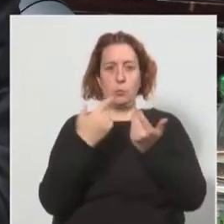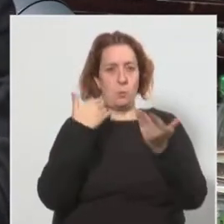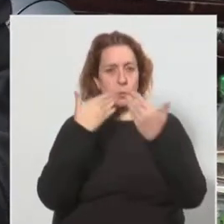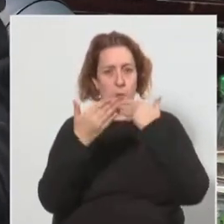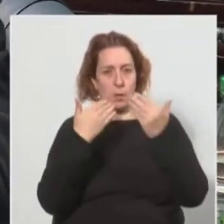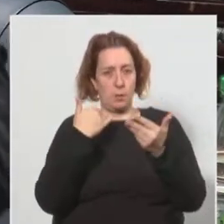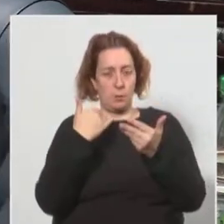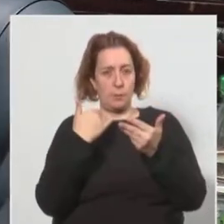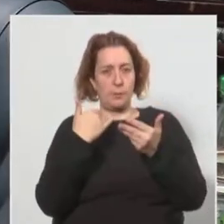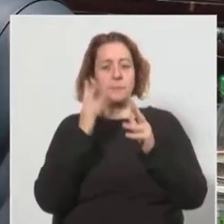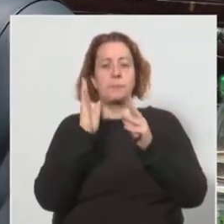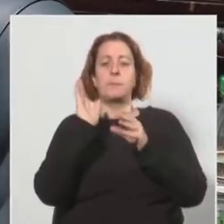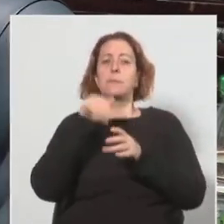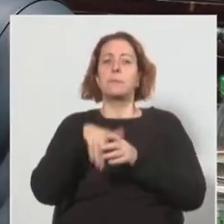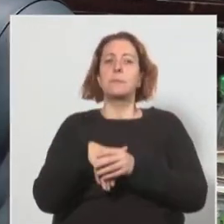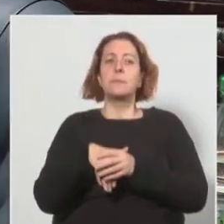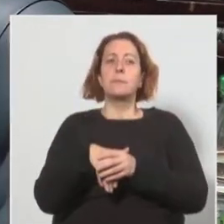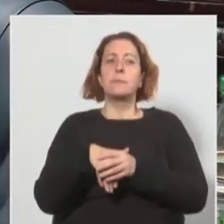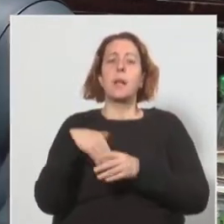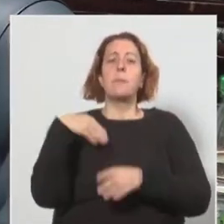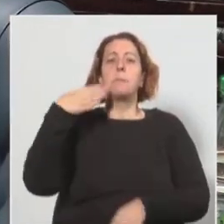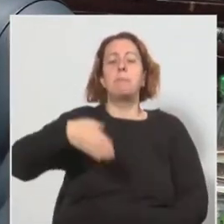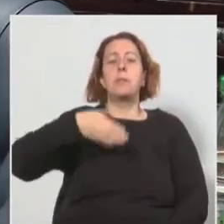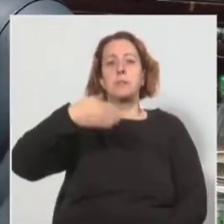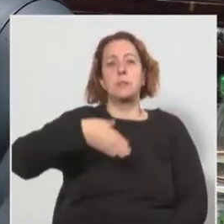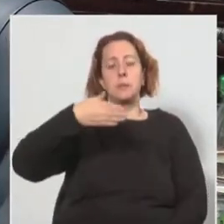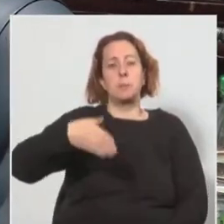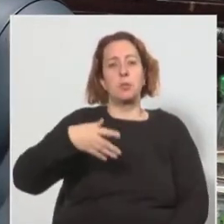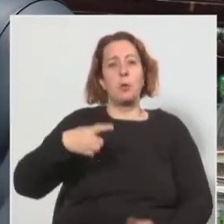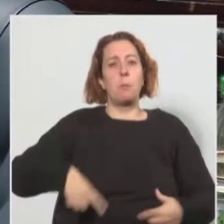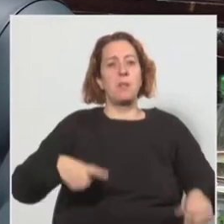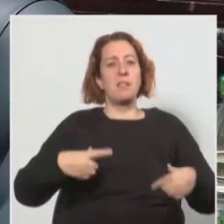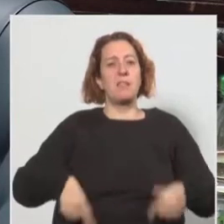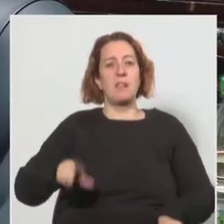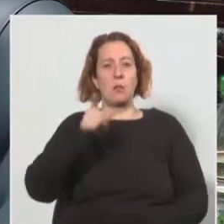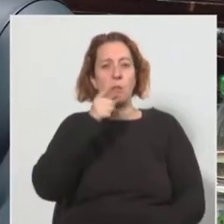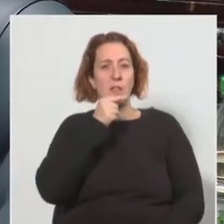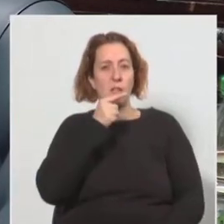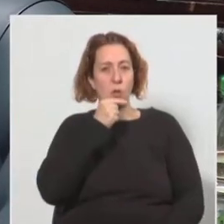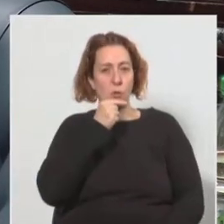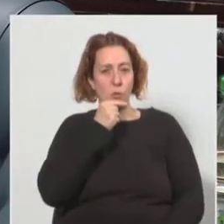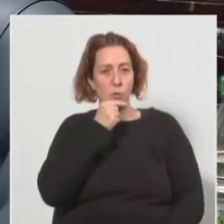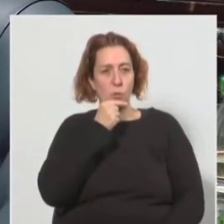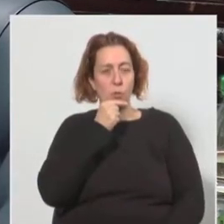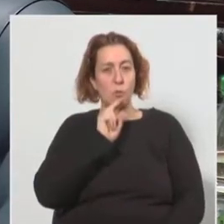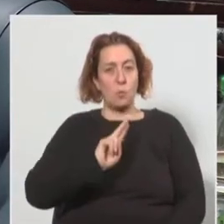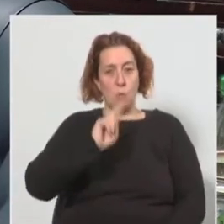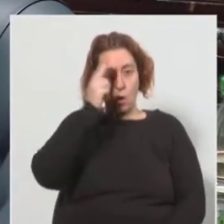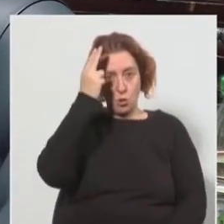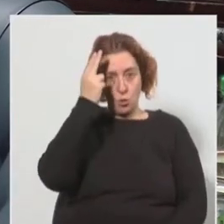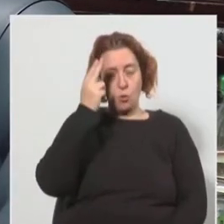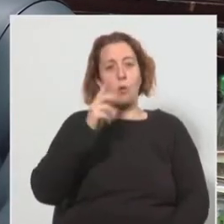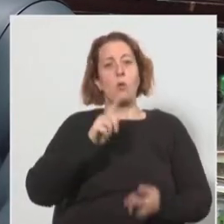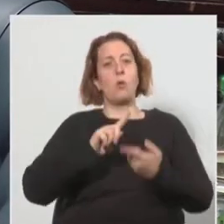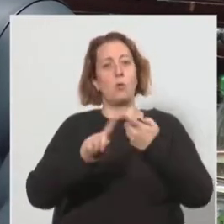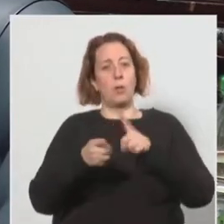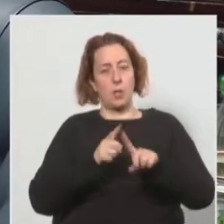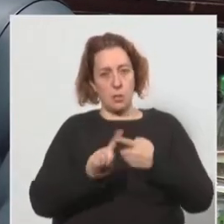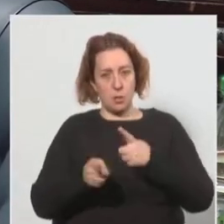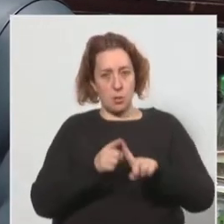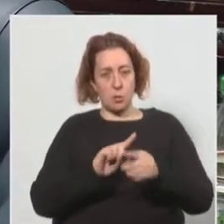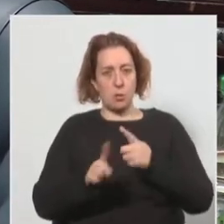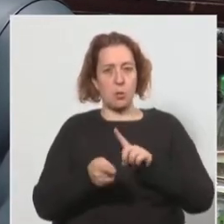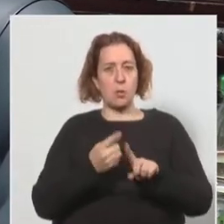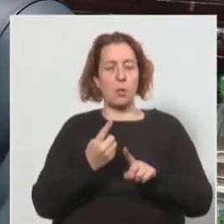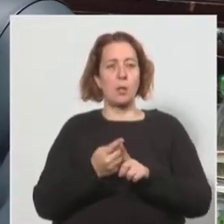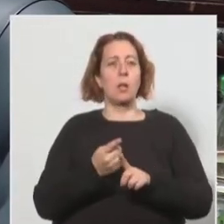referencia involucraba la participación del Ministerio del Interior uruguayo, en coordinación con